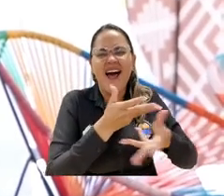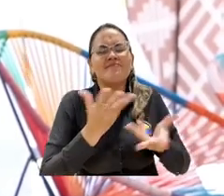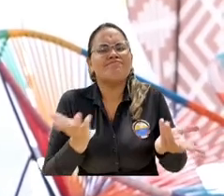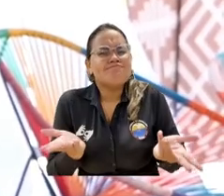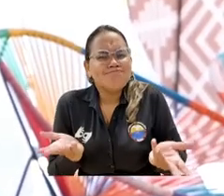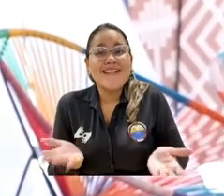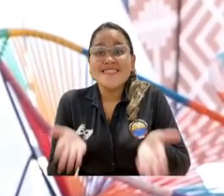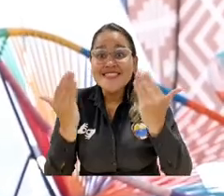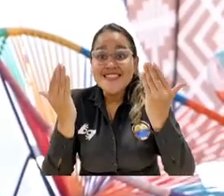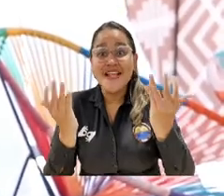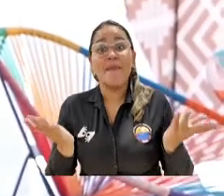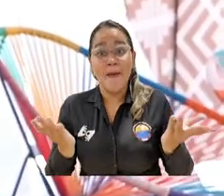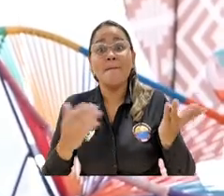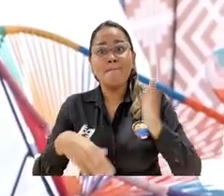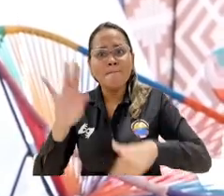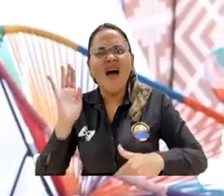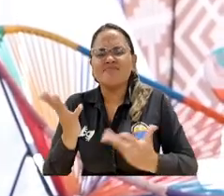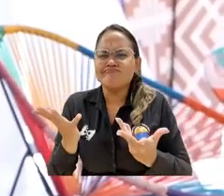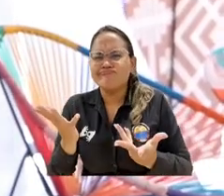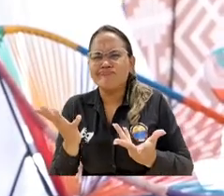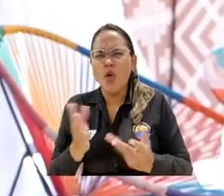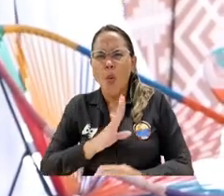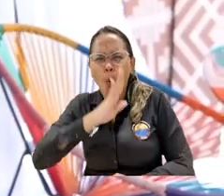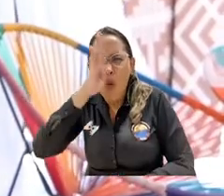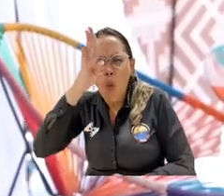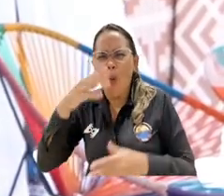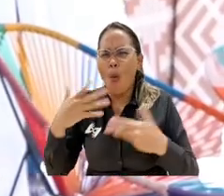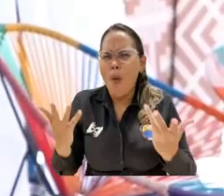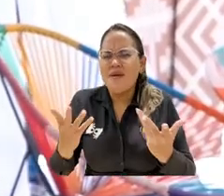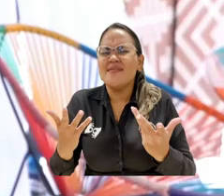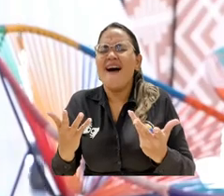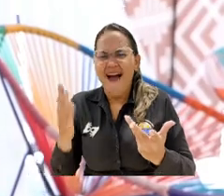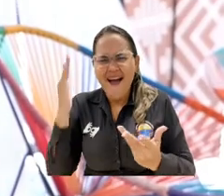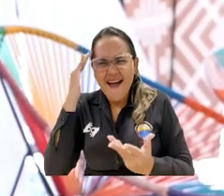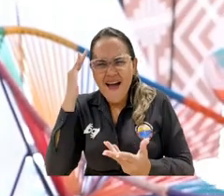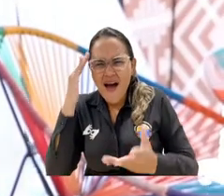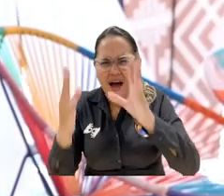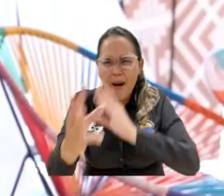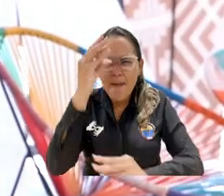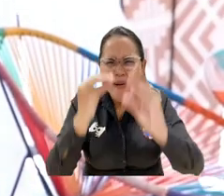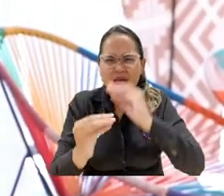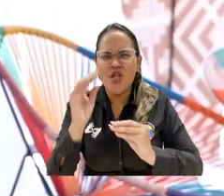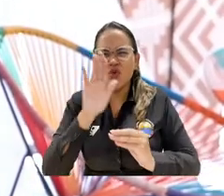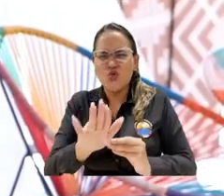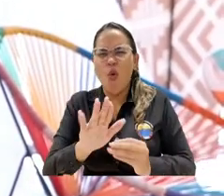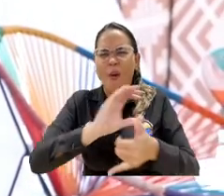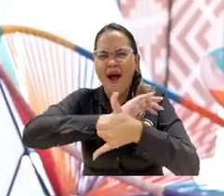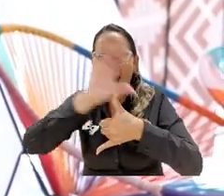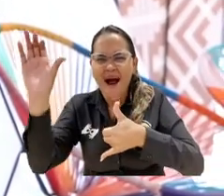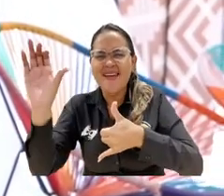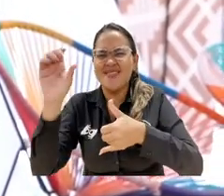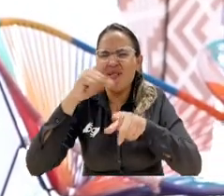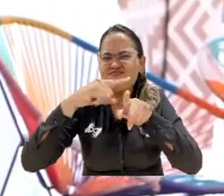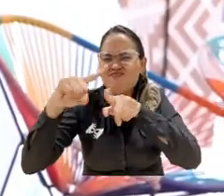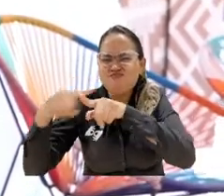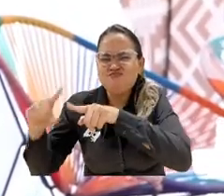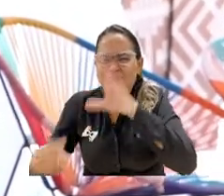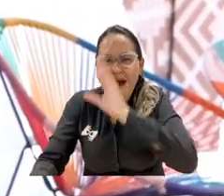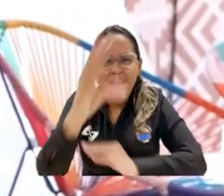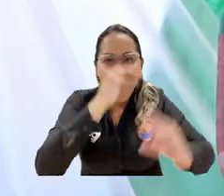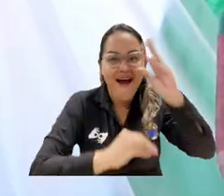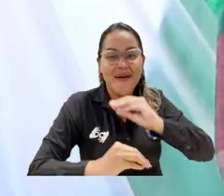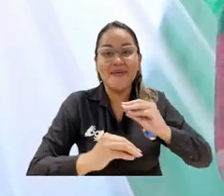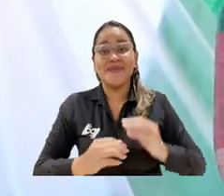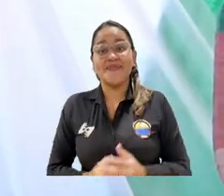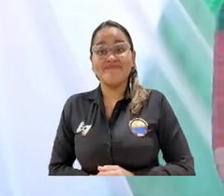culturales porque nos enmarca pues una serie de tradiciones, de costumbres de nuestros pueblos